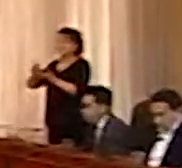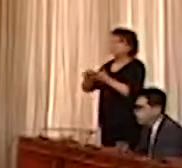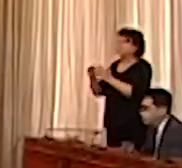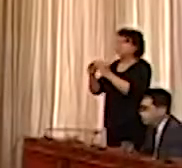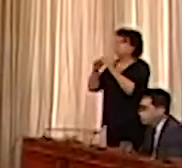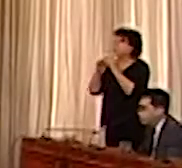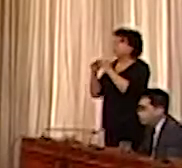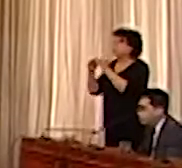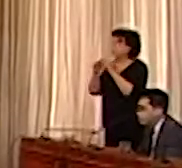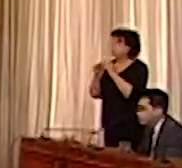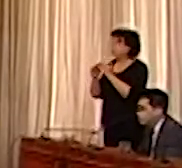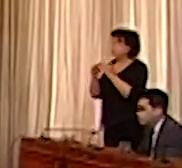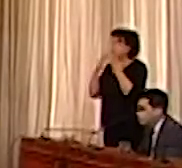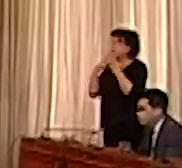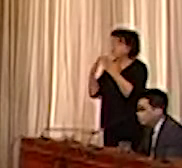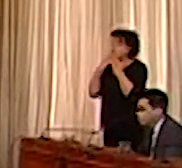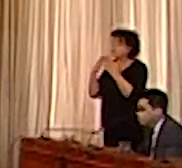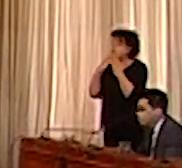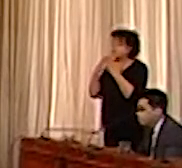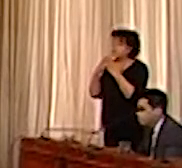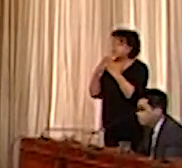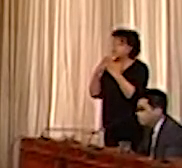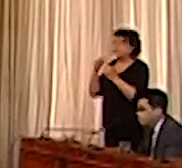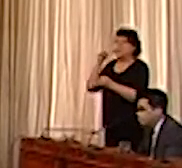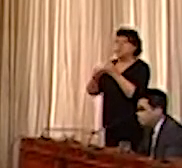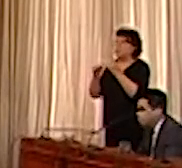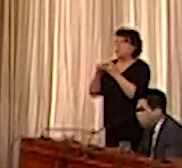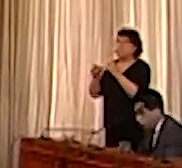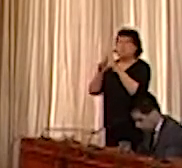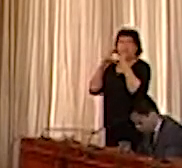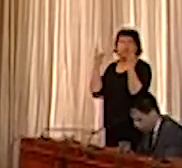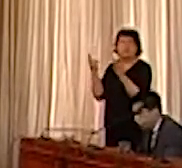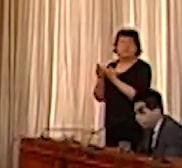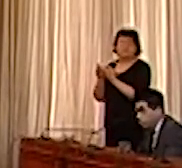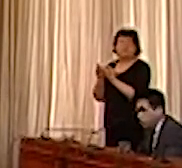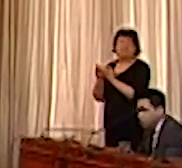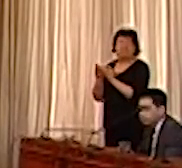también muchísimas gracias y levantamos la sesión